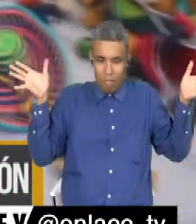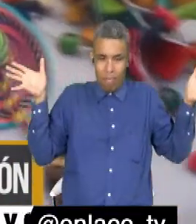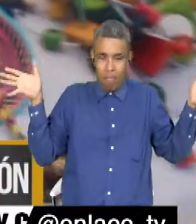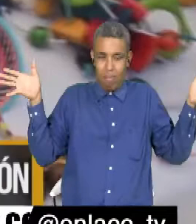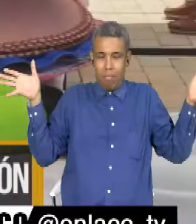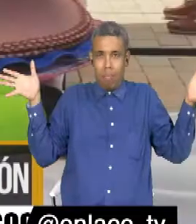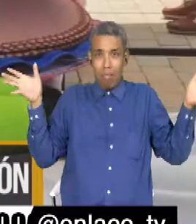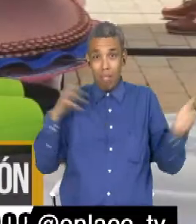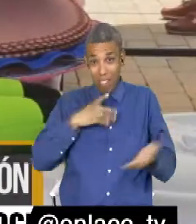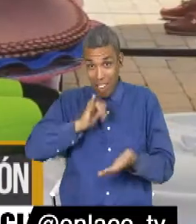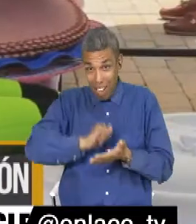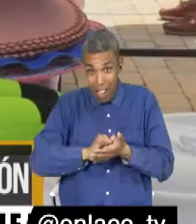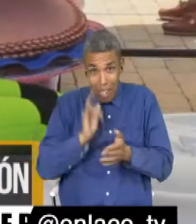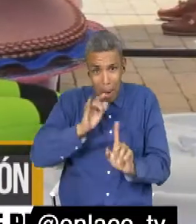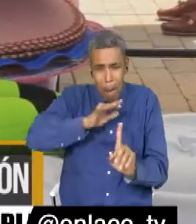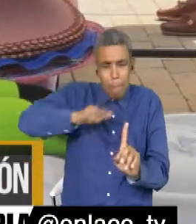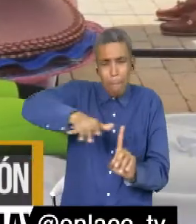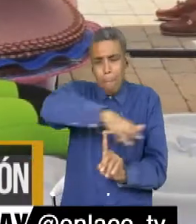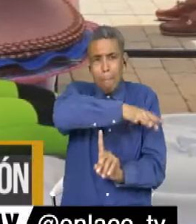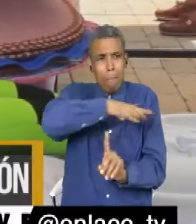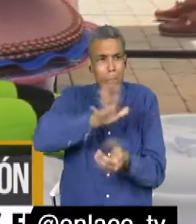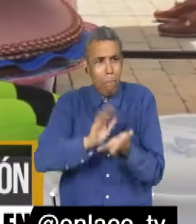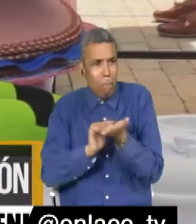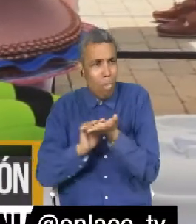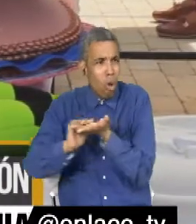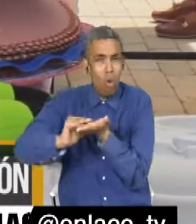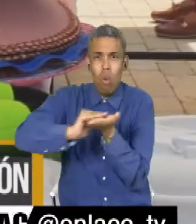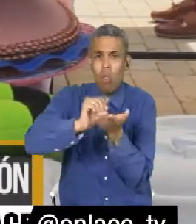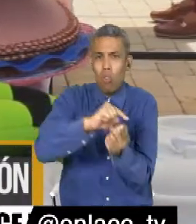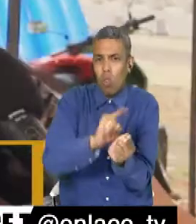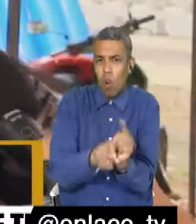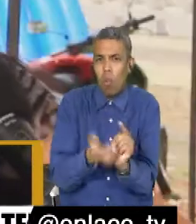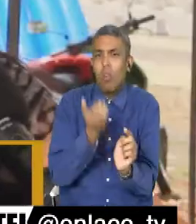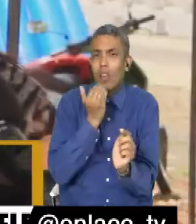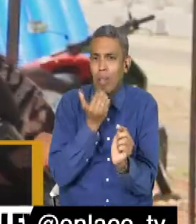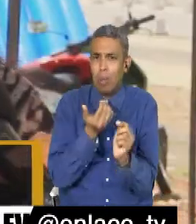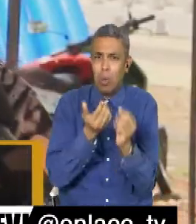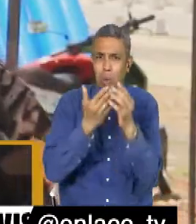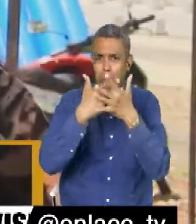artesanías, lo que tiene Barranca Bermeja, como es la iguana, como es